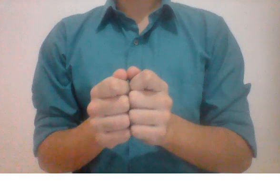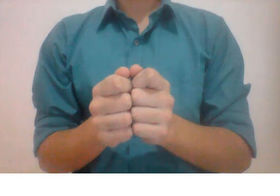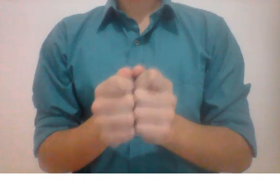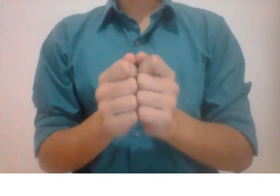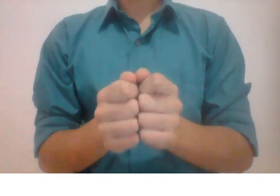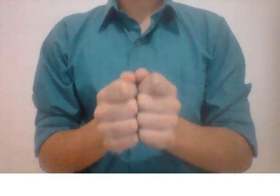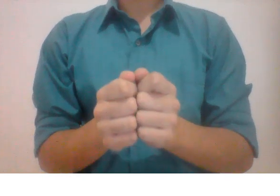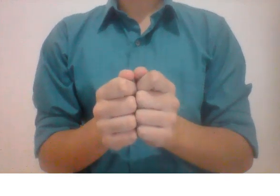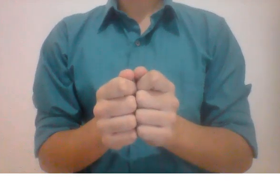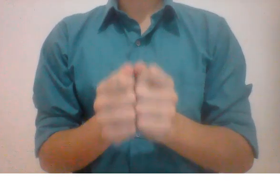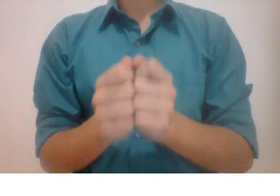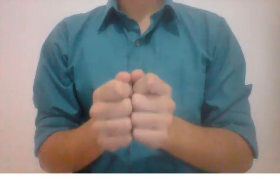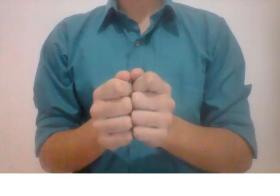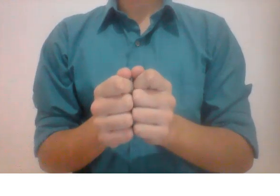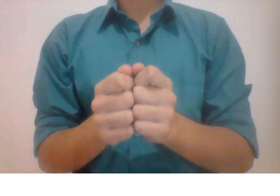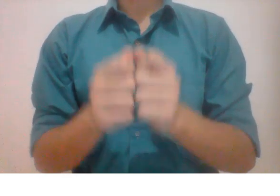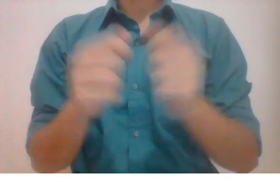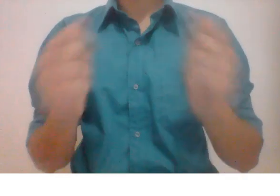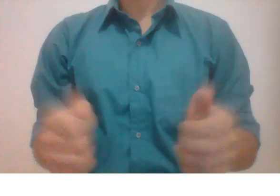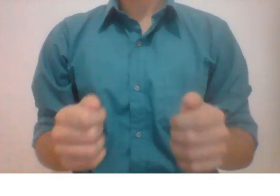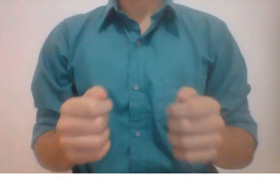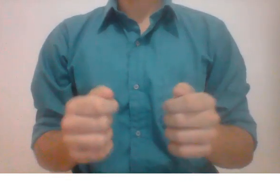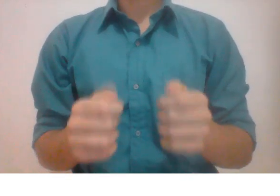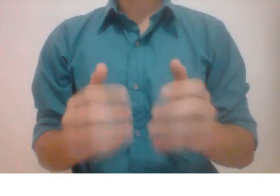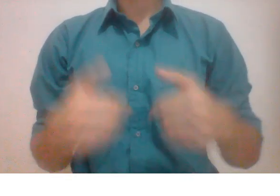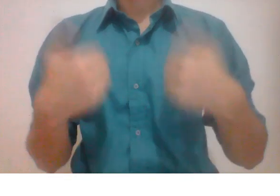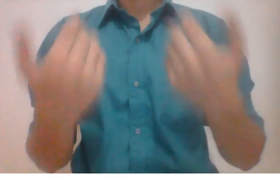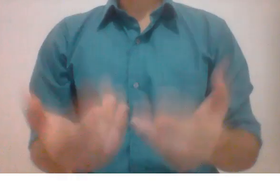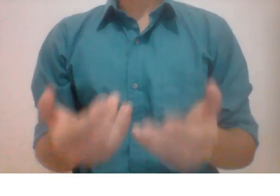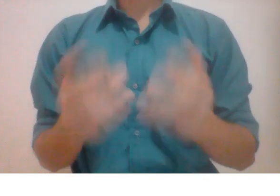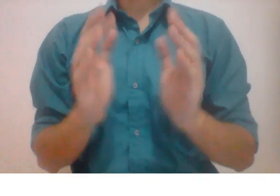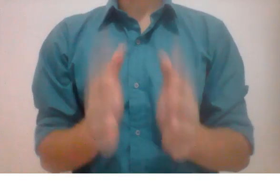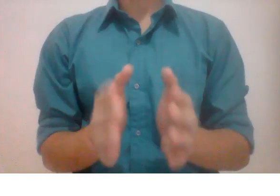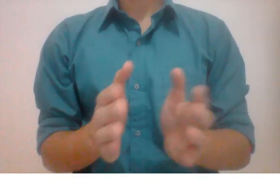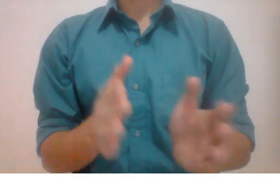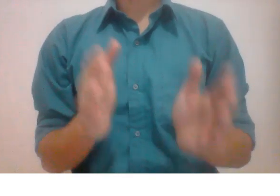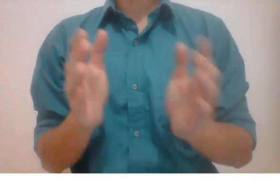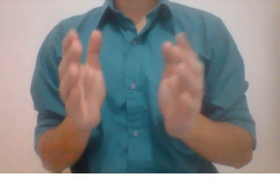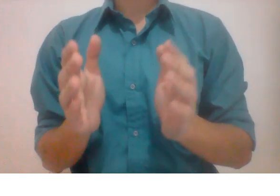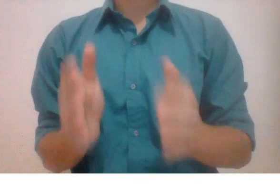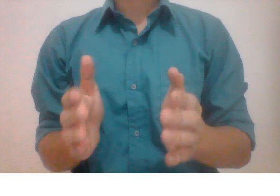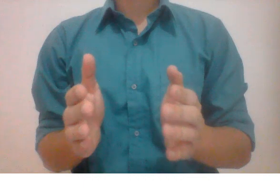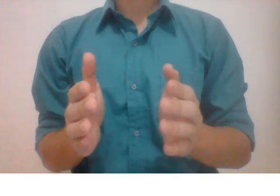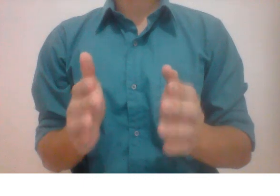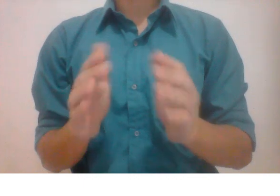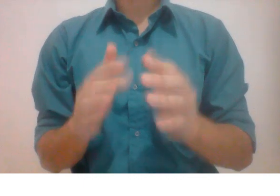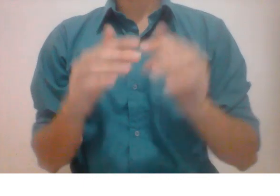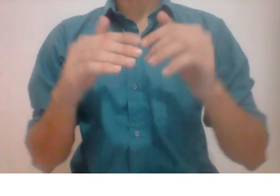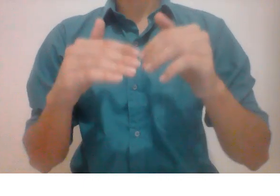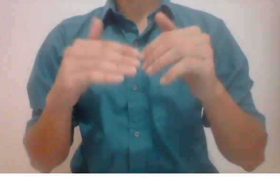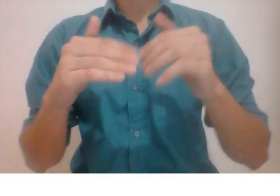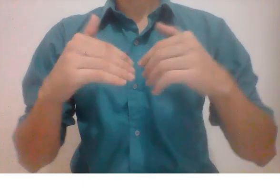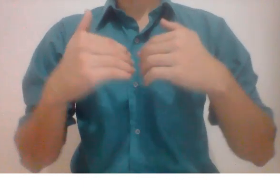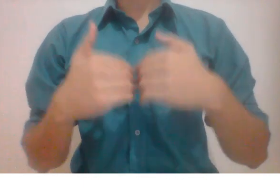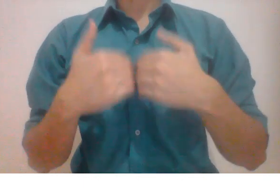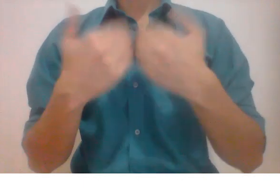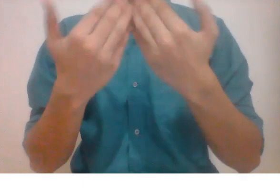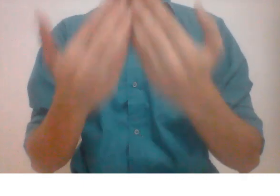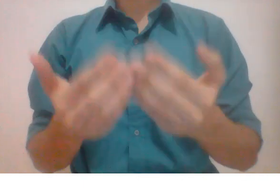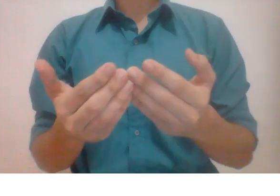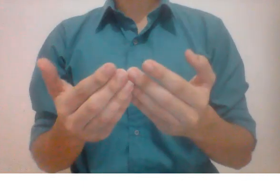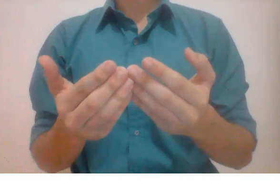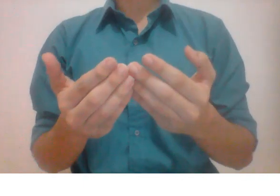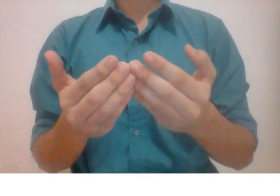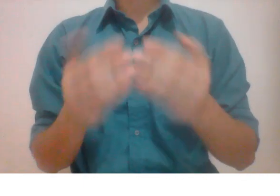grupos criminales no necesariamente se refiere a grupos del crimen organizado, sino se refiere a todas aquellas organizaciones que se benefician de poner